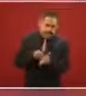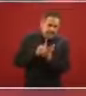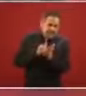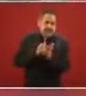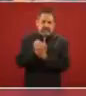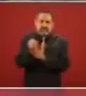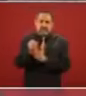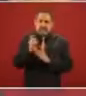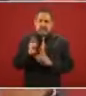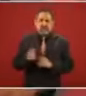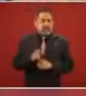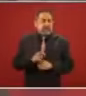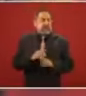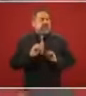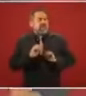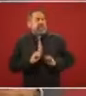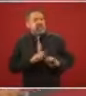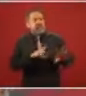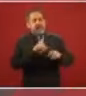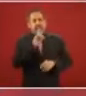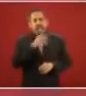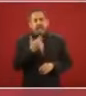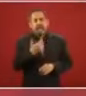de no permitir a nadie